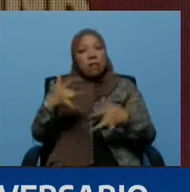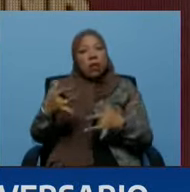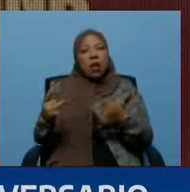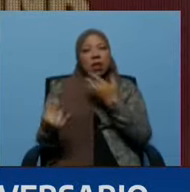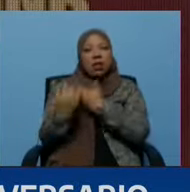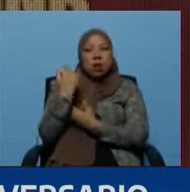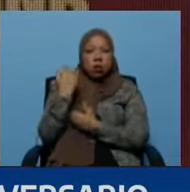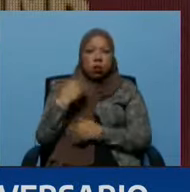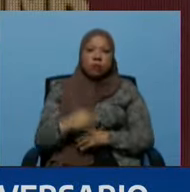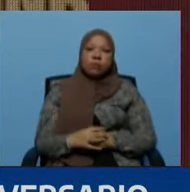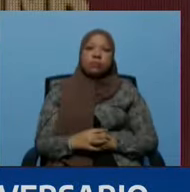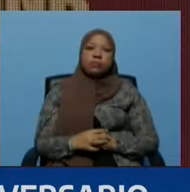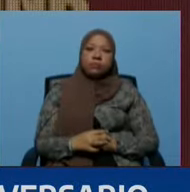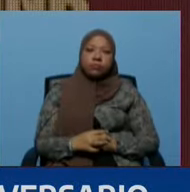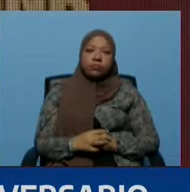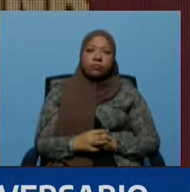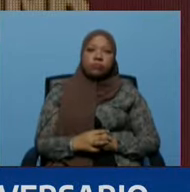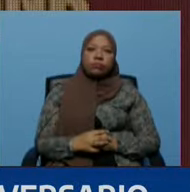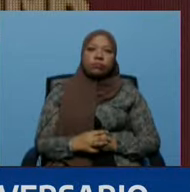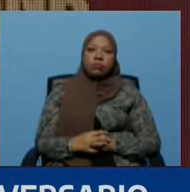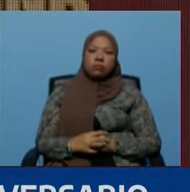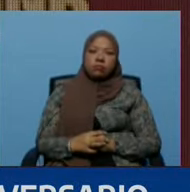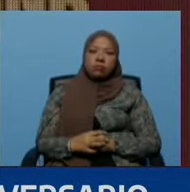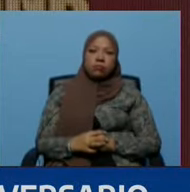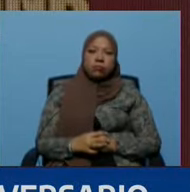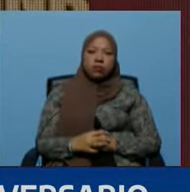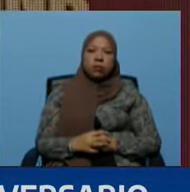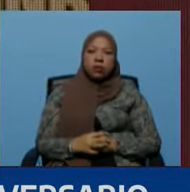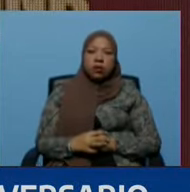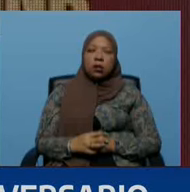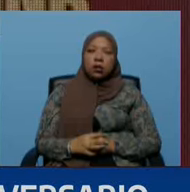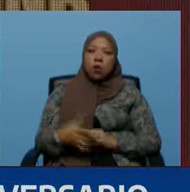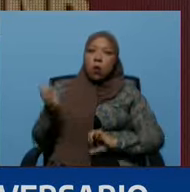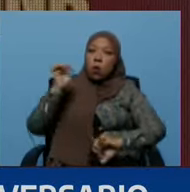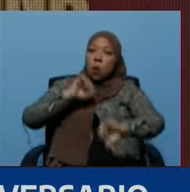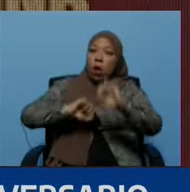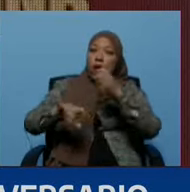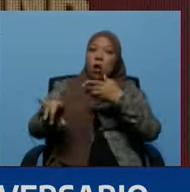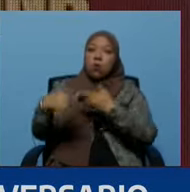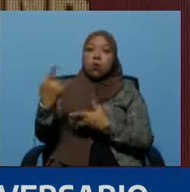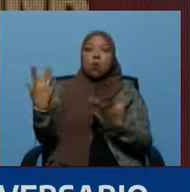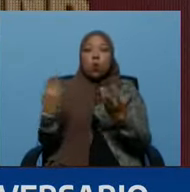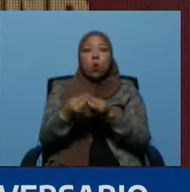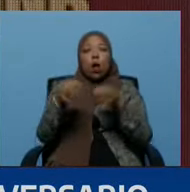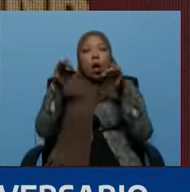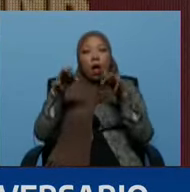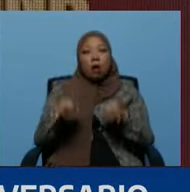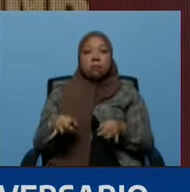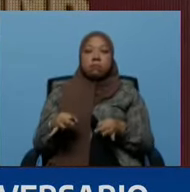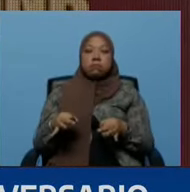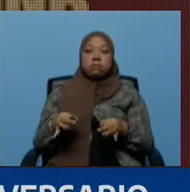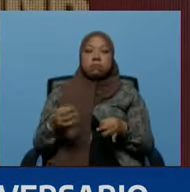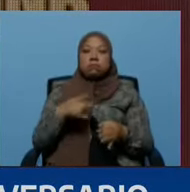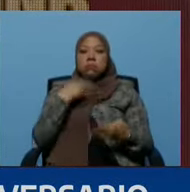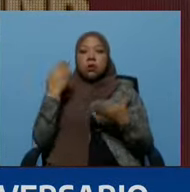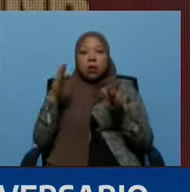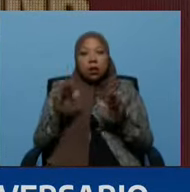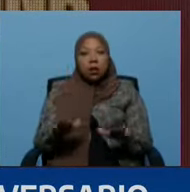terroristas. Así que estamos enfrentando, conteniendo,